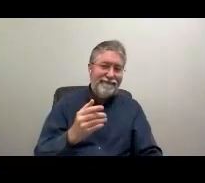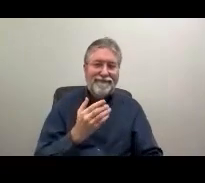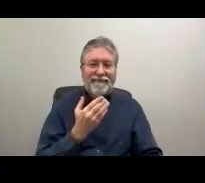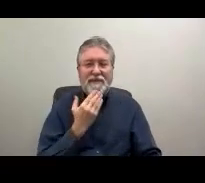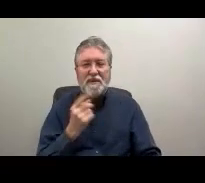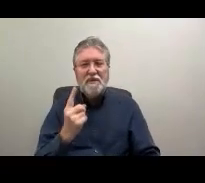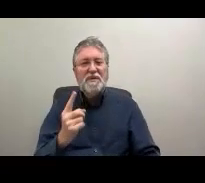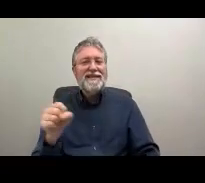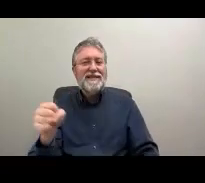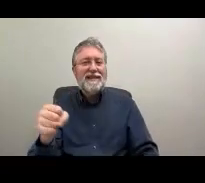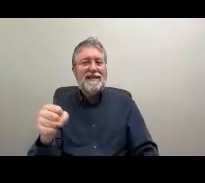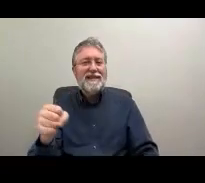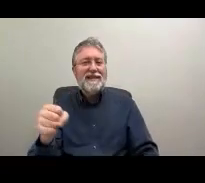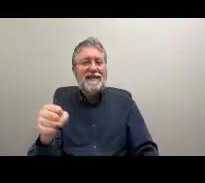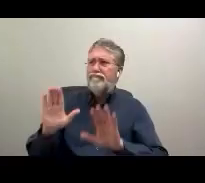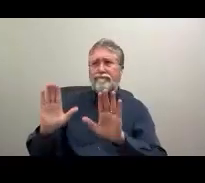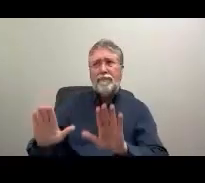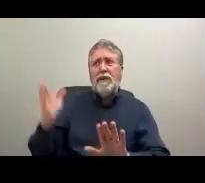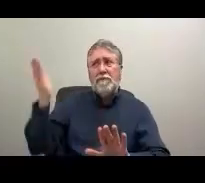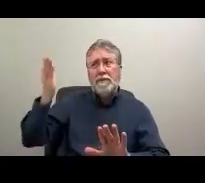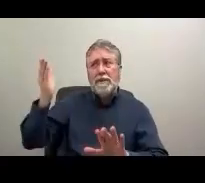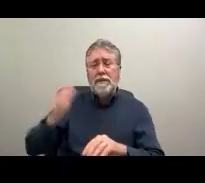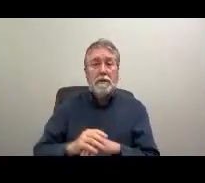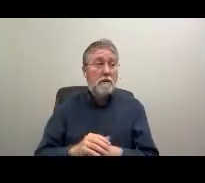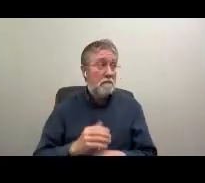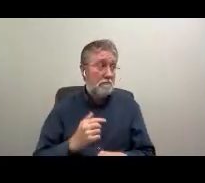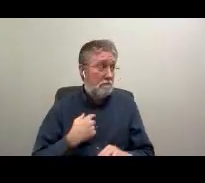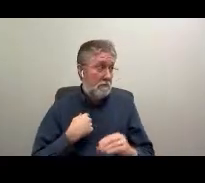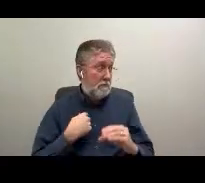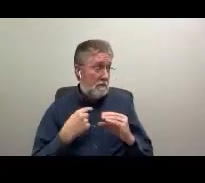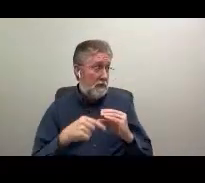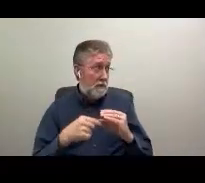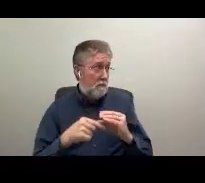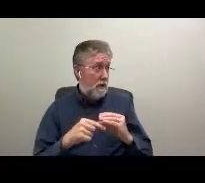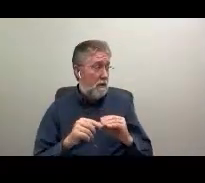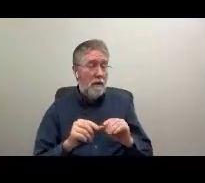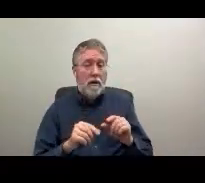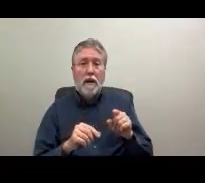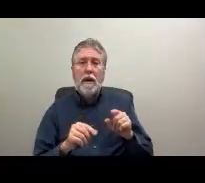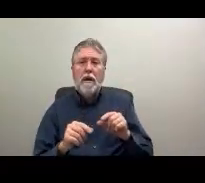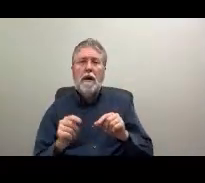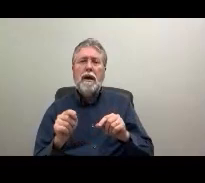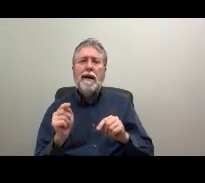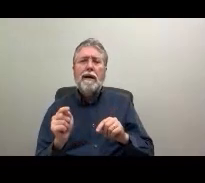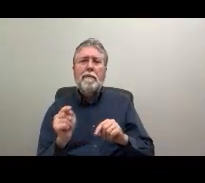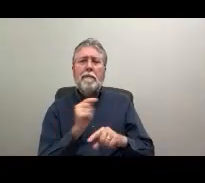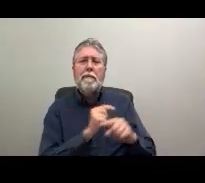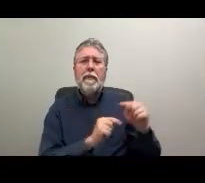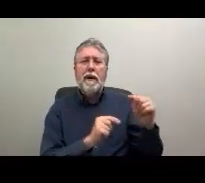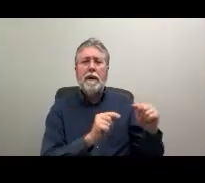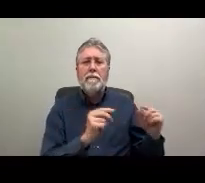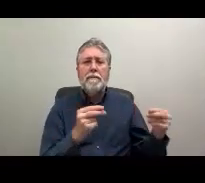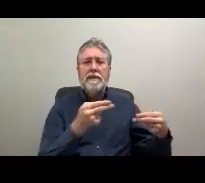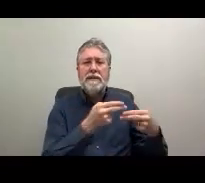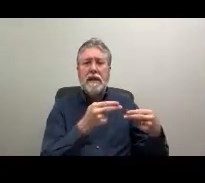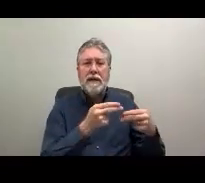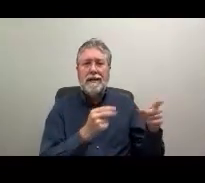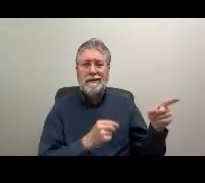Excelente presentación. Si vas 3 diapositivas adelante, se pueden ver nuestros correos electrónicos. Está al